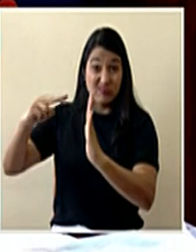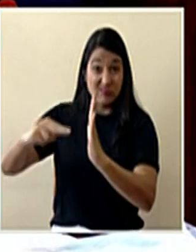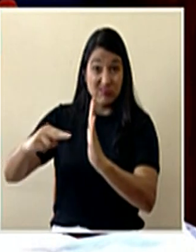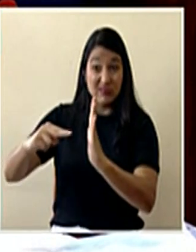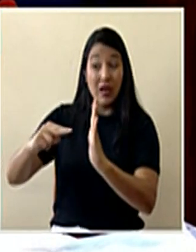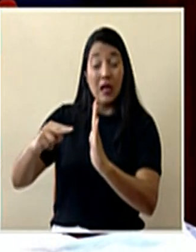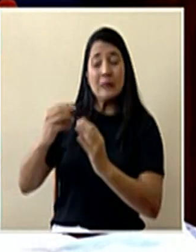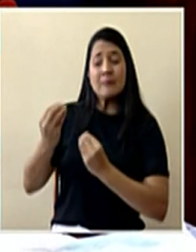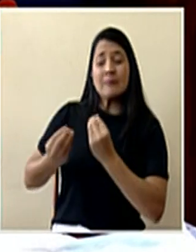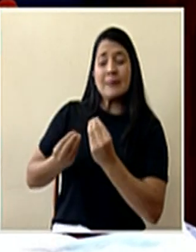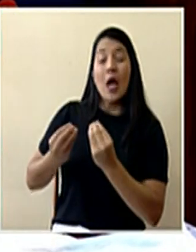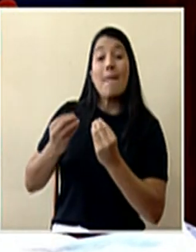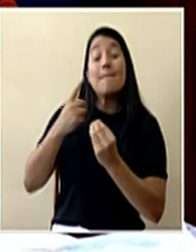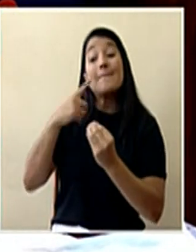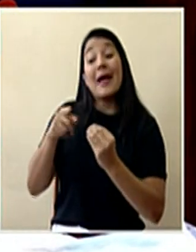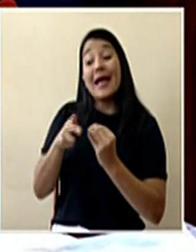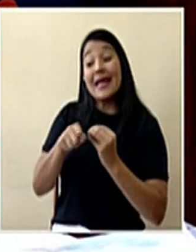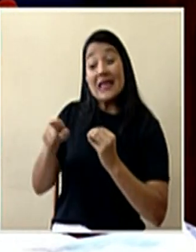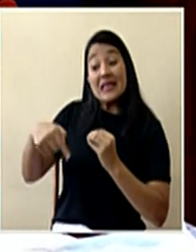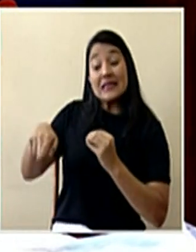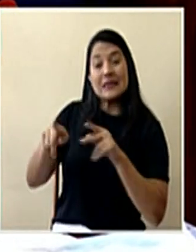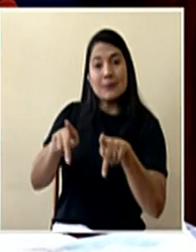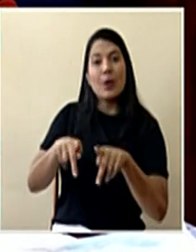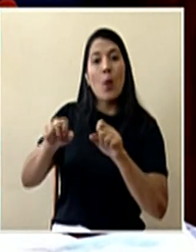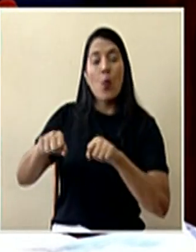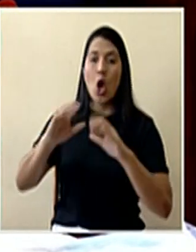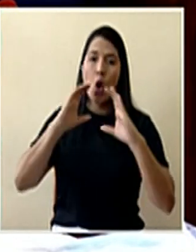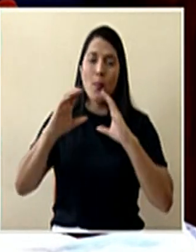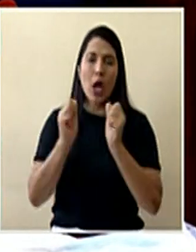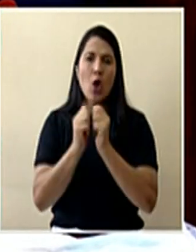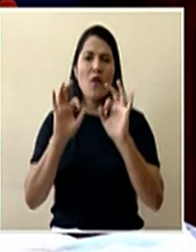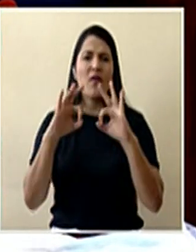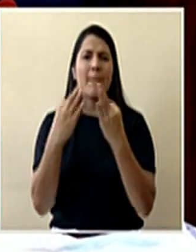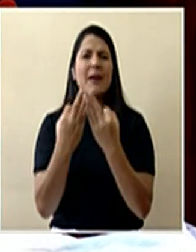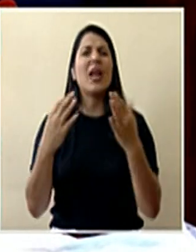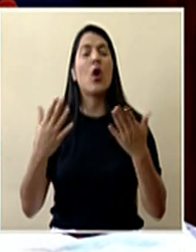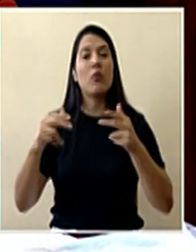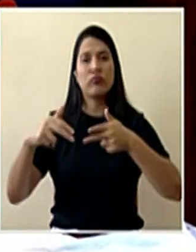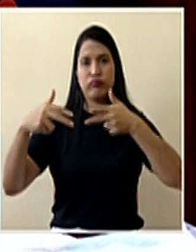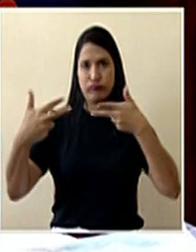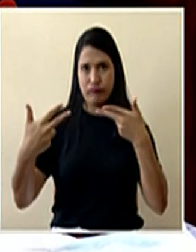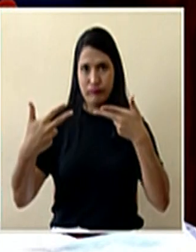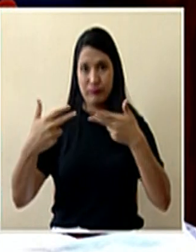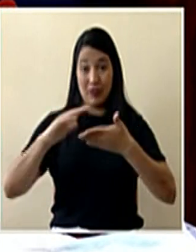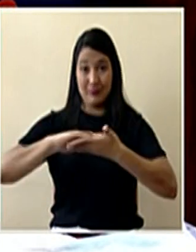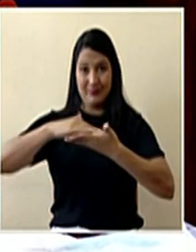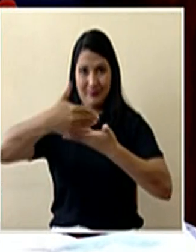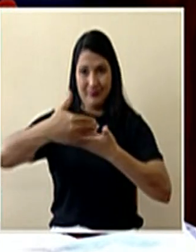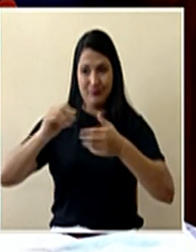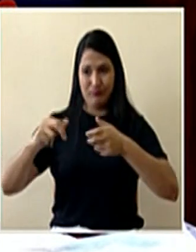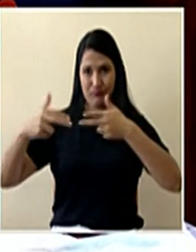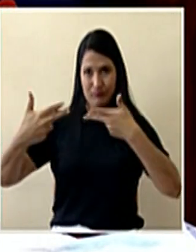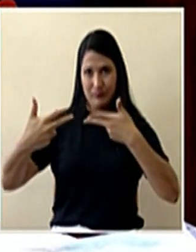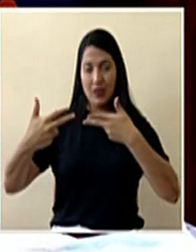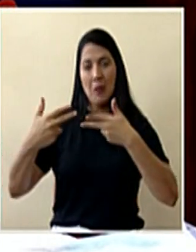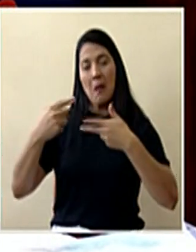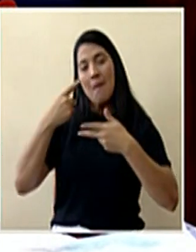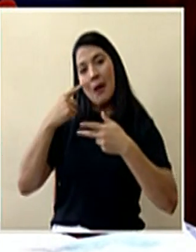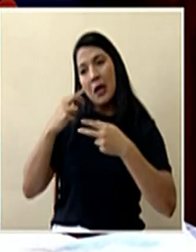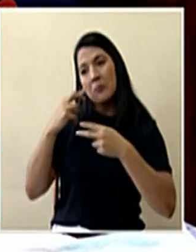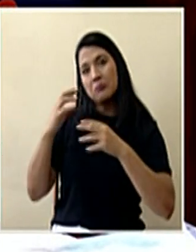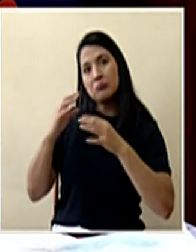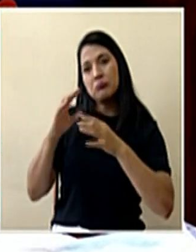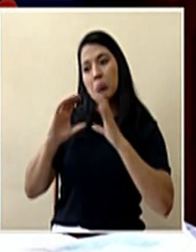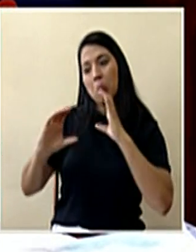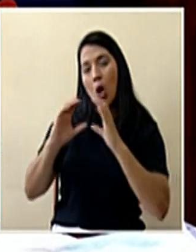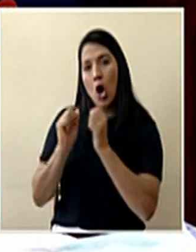tablets. Eso ya lo estamos trabajando en conjunto con el ICE. También comunicarles que ayer y en el transcurso de la semana se han